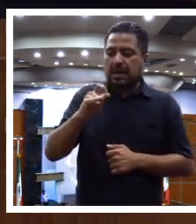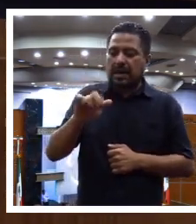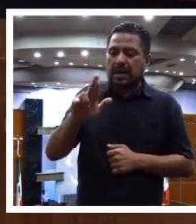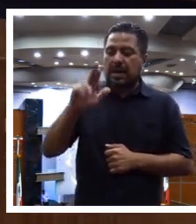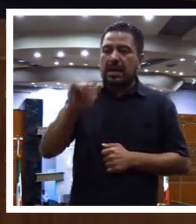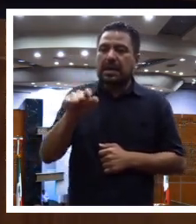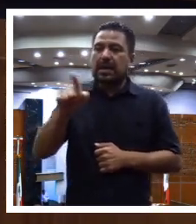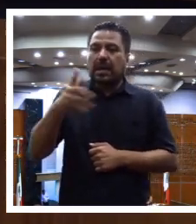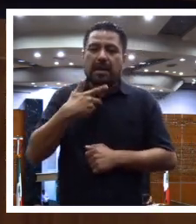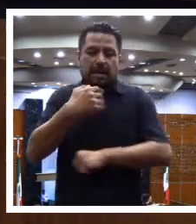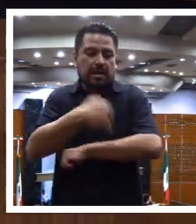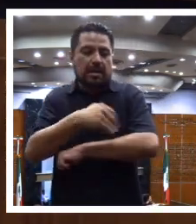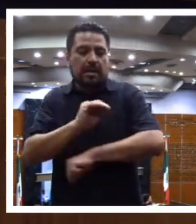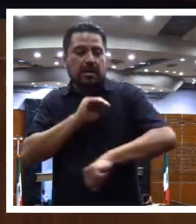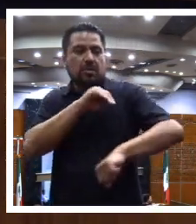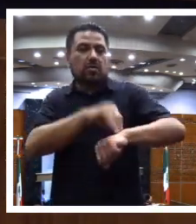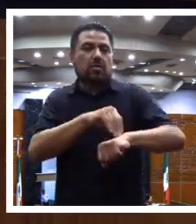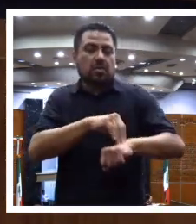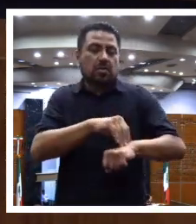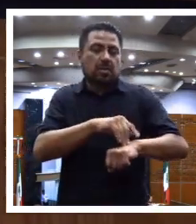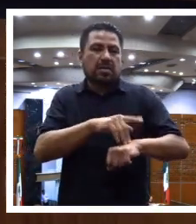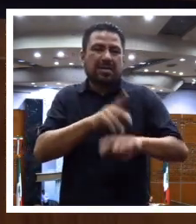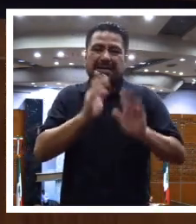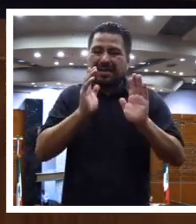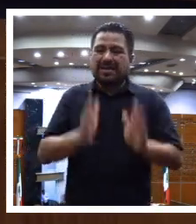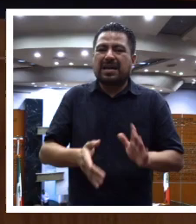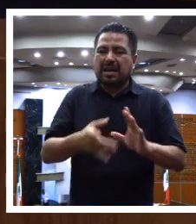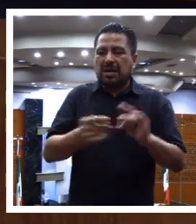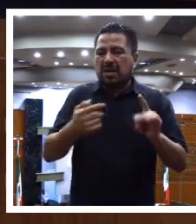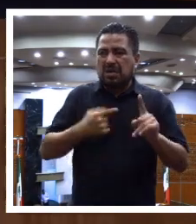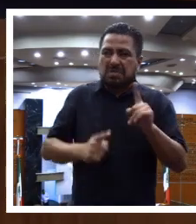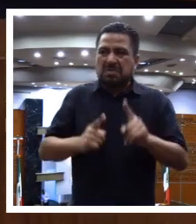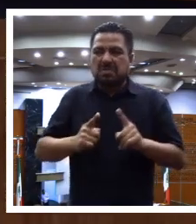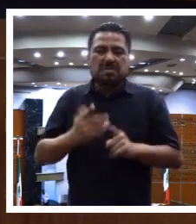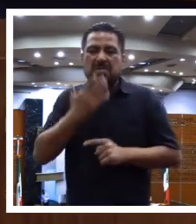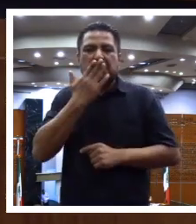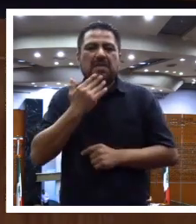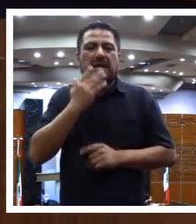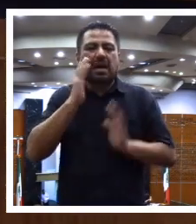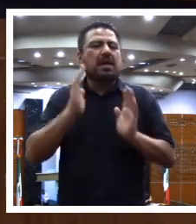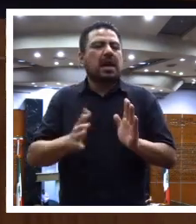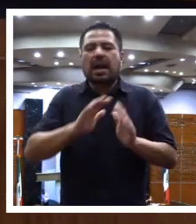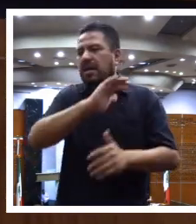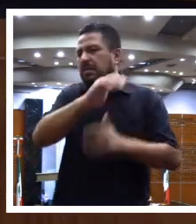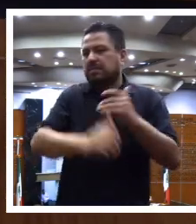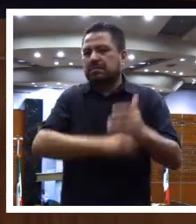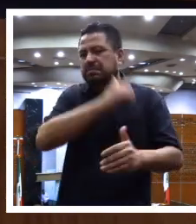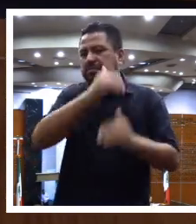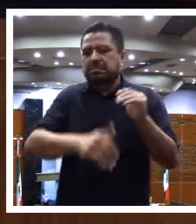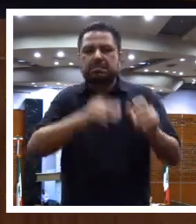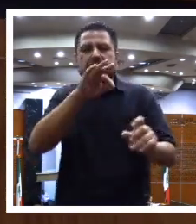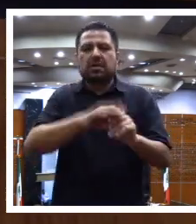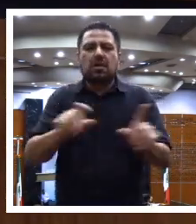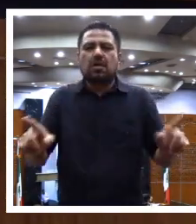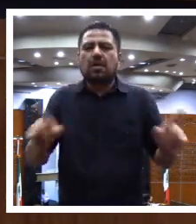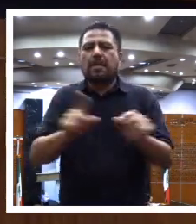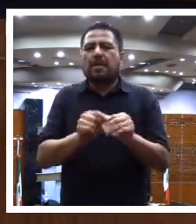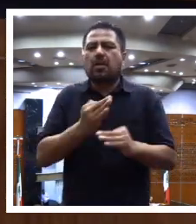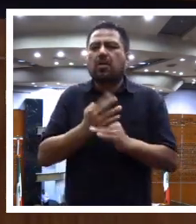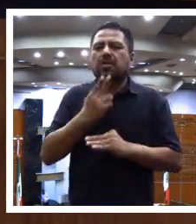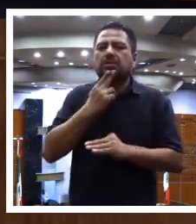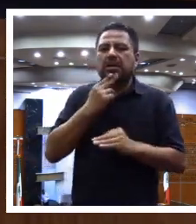ese transitorio que menciona, aunque lo dudo porque ya se votó en lo general y ahora solamente van con las